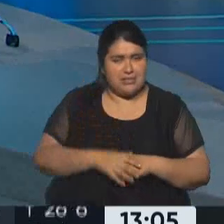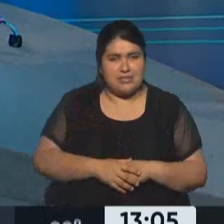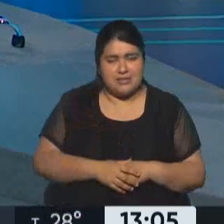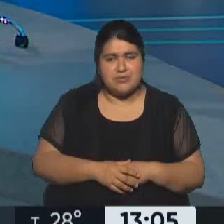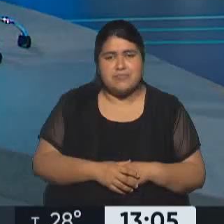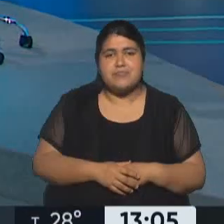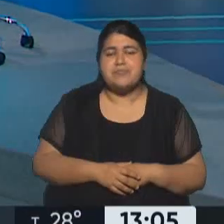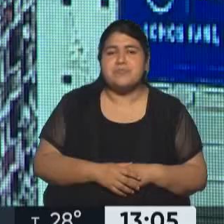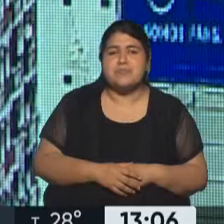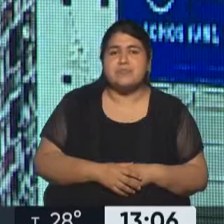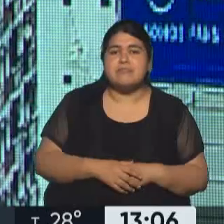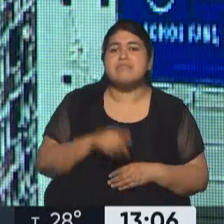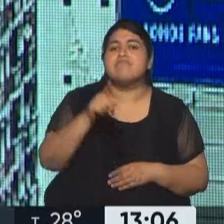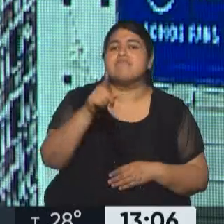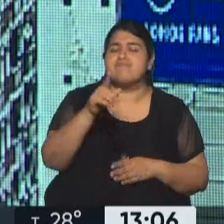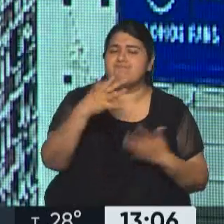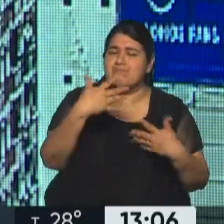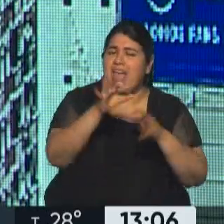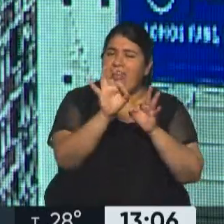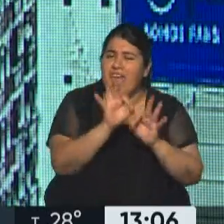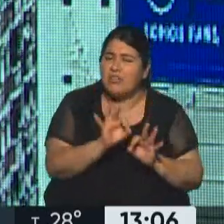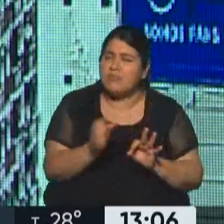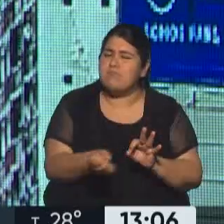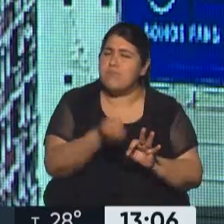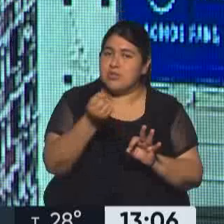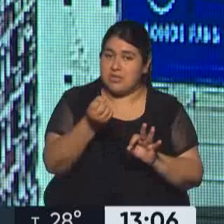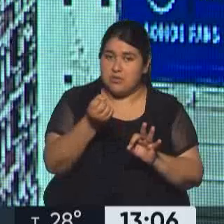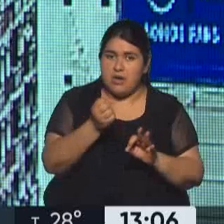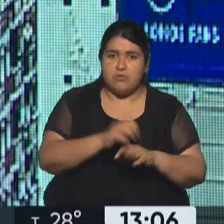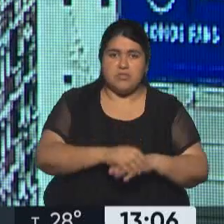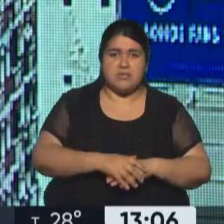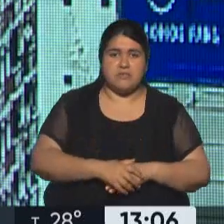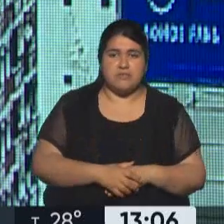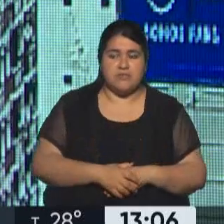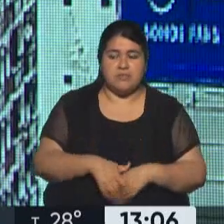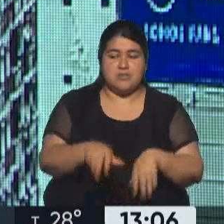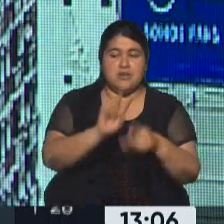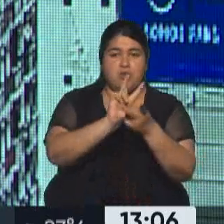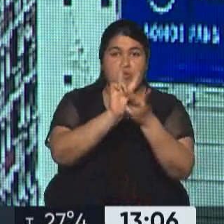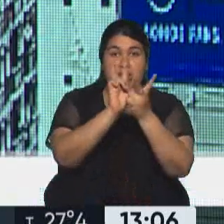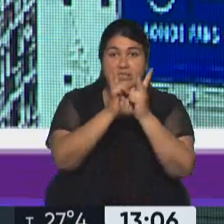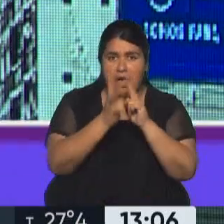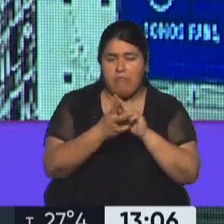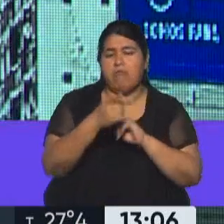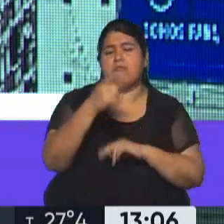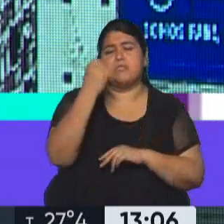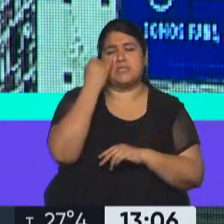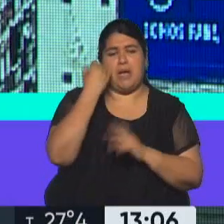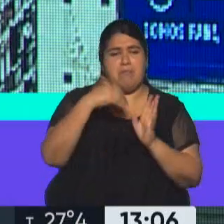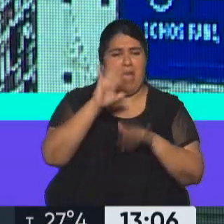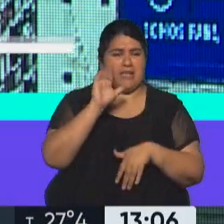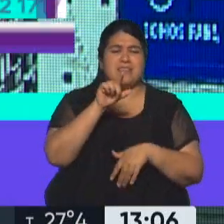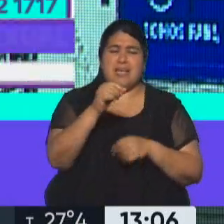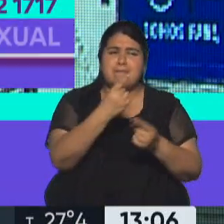día. Bien, muy bien. Y hay datos contundentes porque UNICEF brindó datos muy interesantes y lo más interesante es que hizo